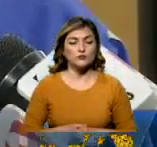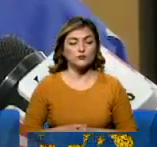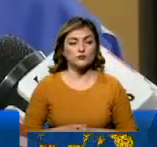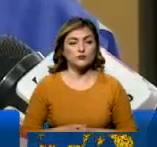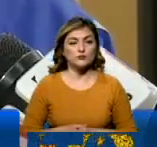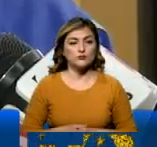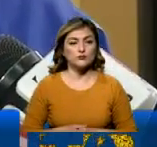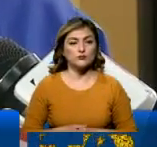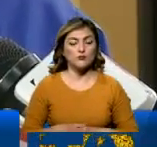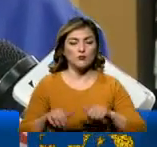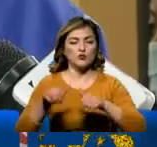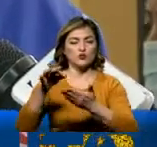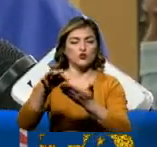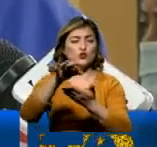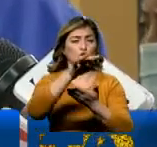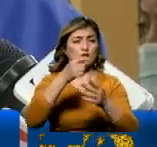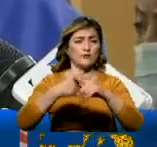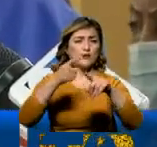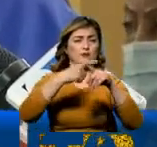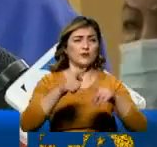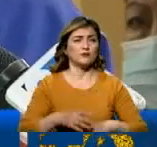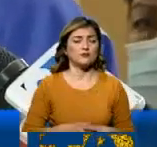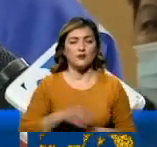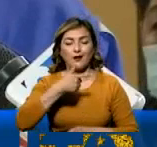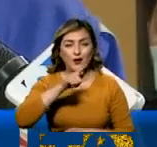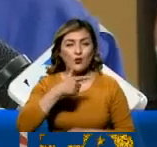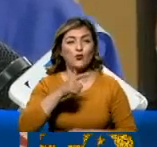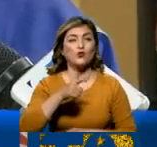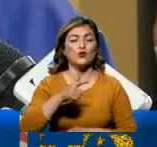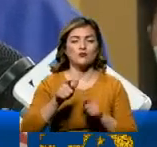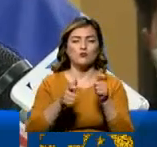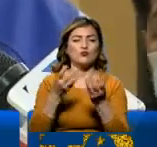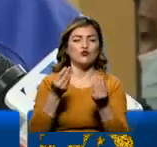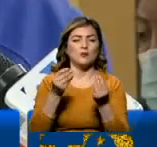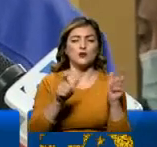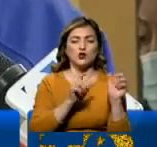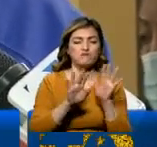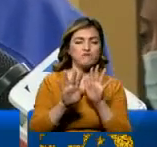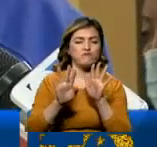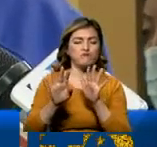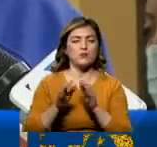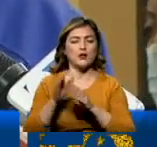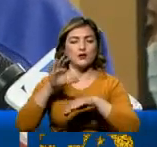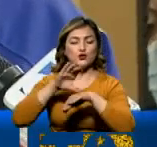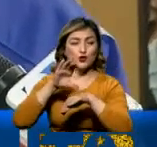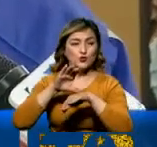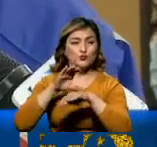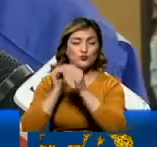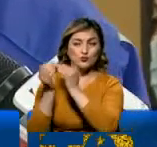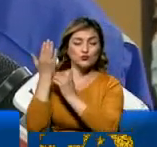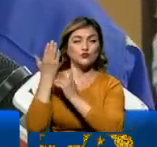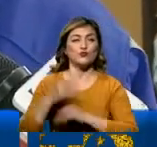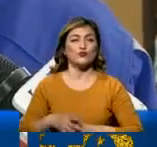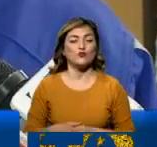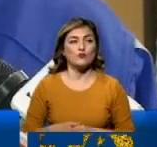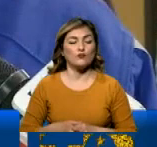casi en todas las administraciones zonales son el de libadores y el de aglomeraciones. Y en el centro histórico